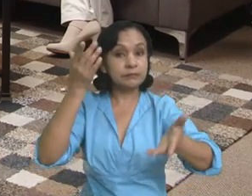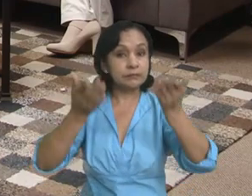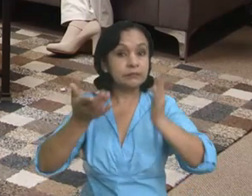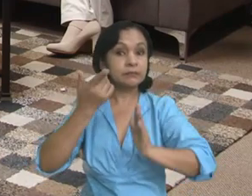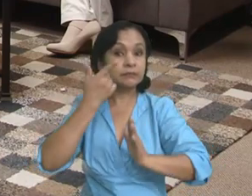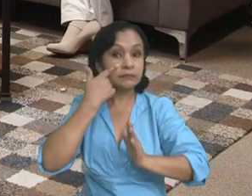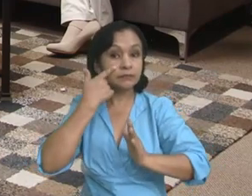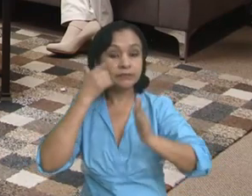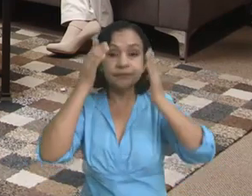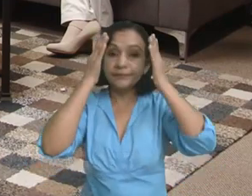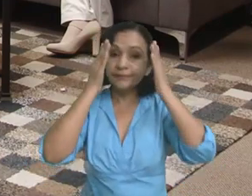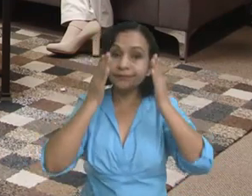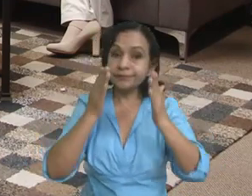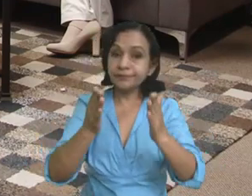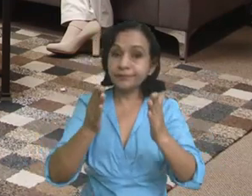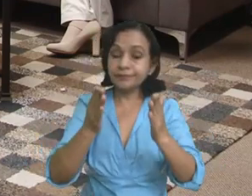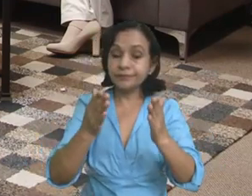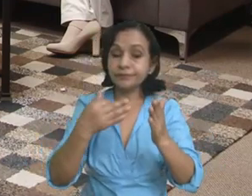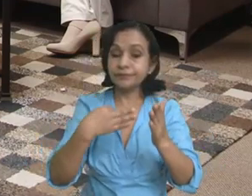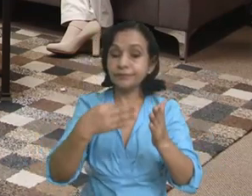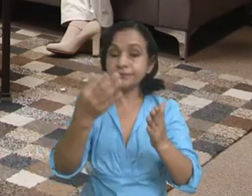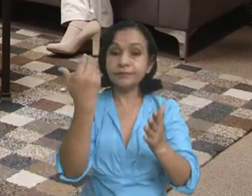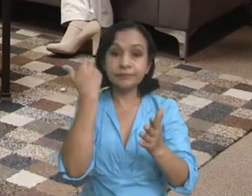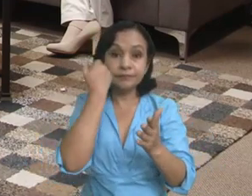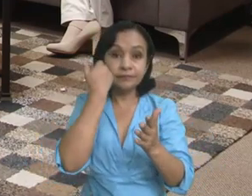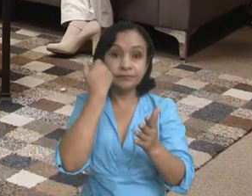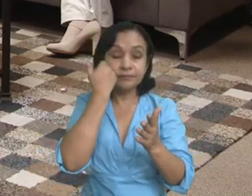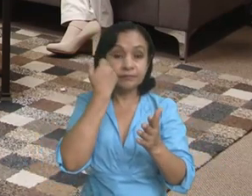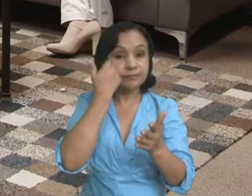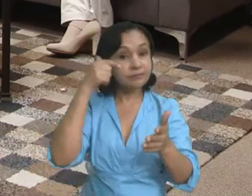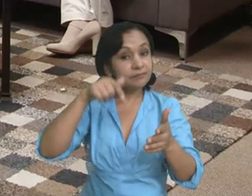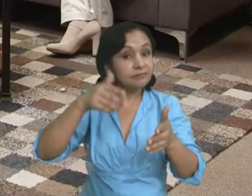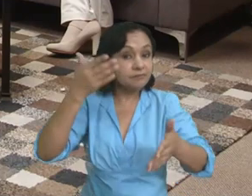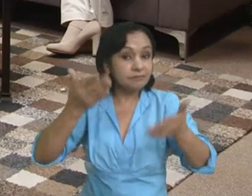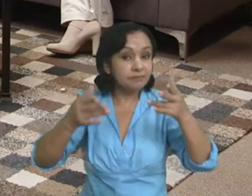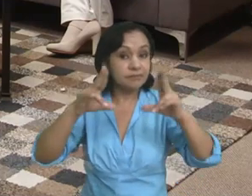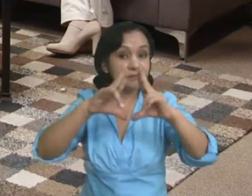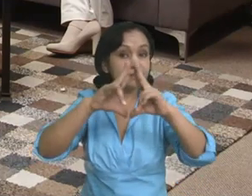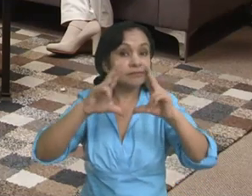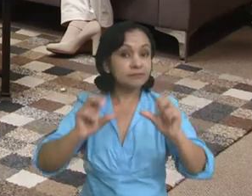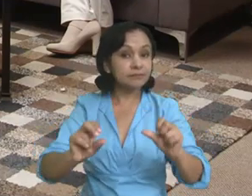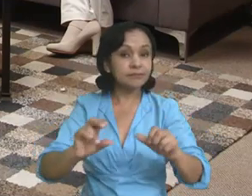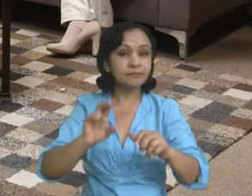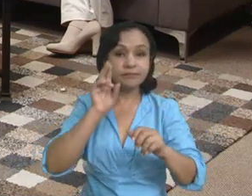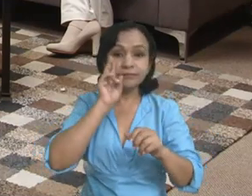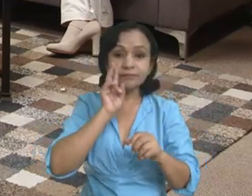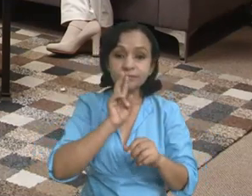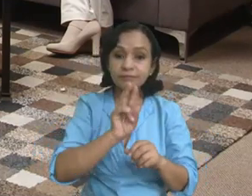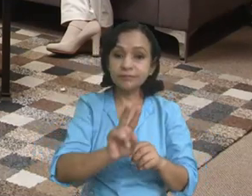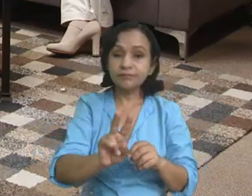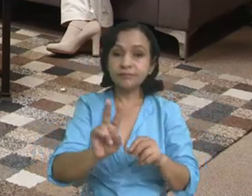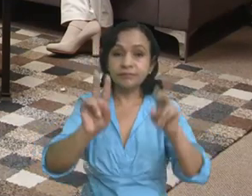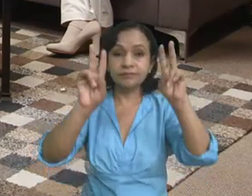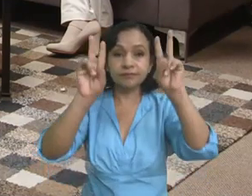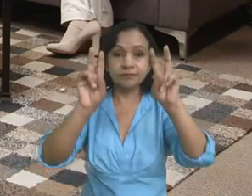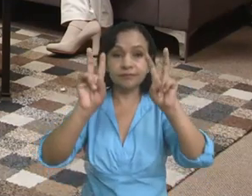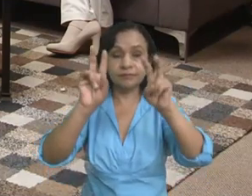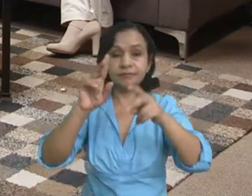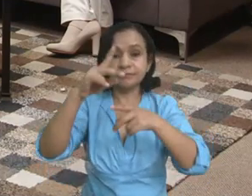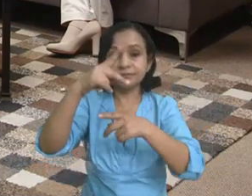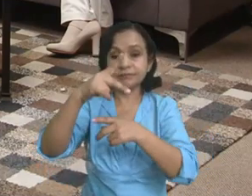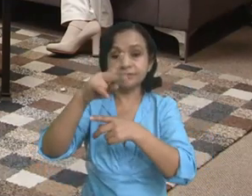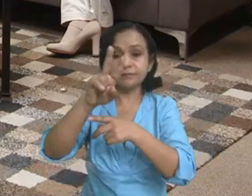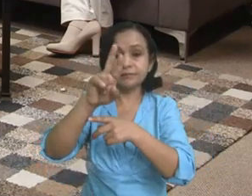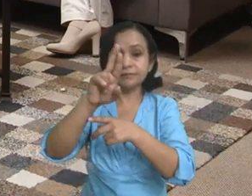la atención a los pacientes diagnosticados con la enfermedad y viendo todos los temas, los protocolos, los